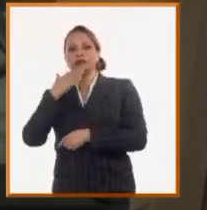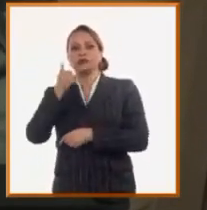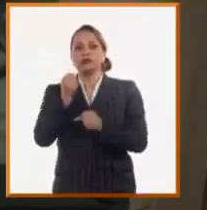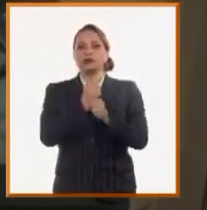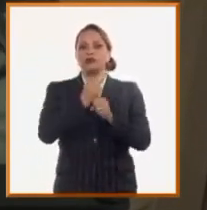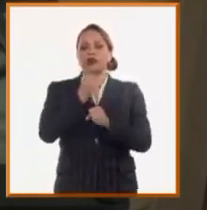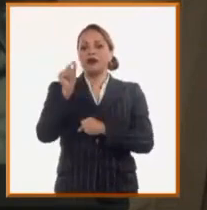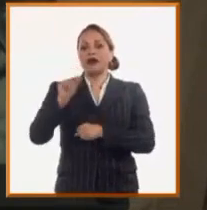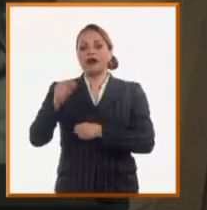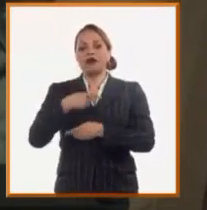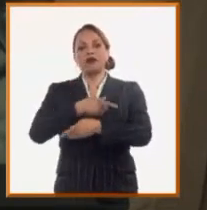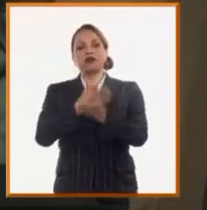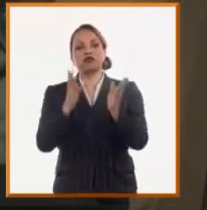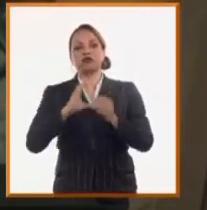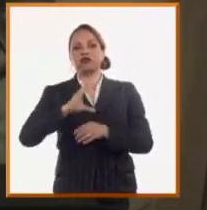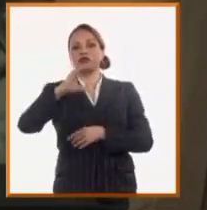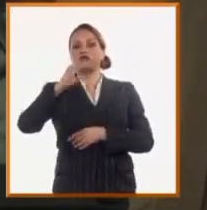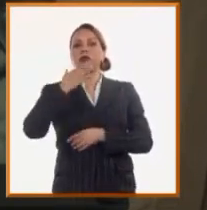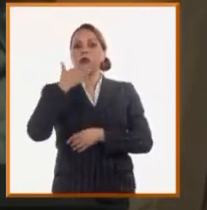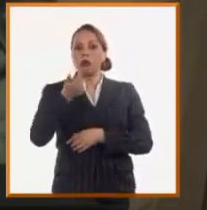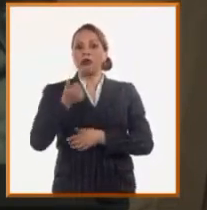trabajadores.